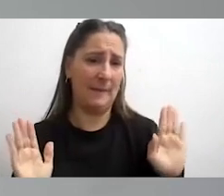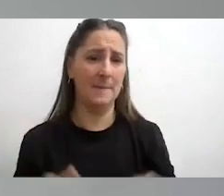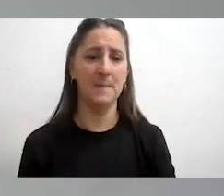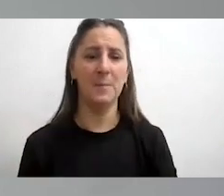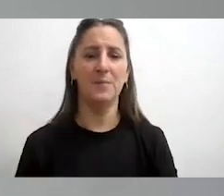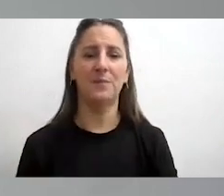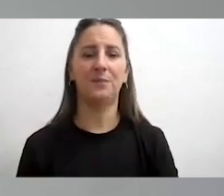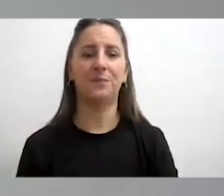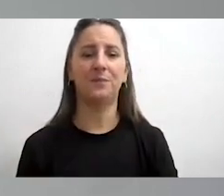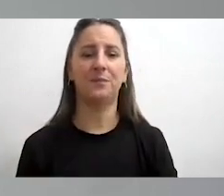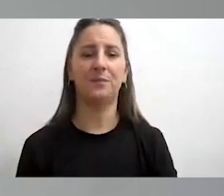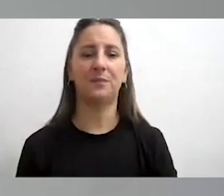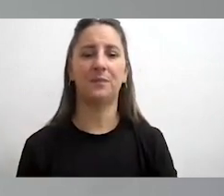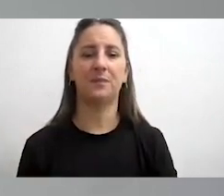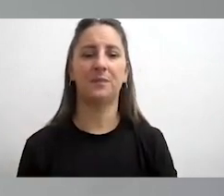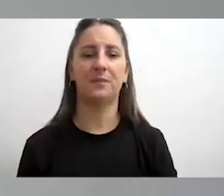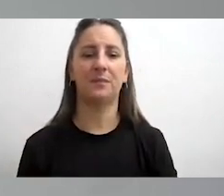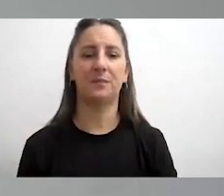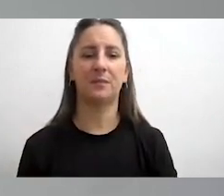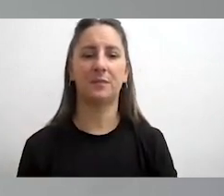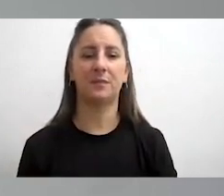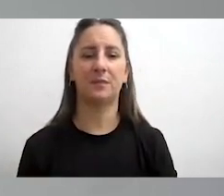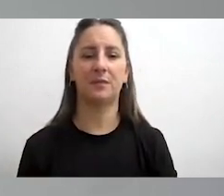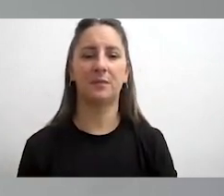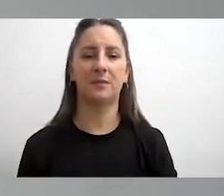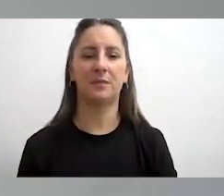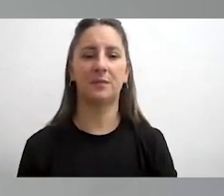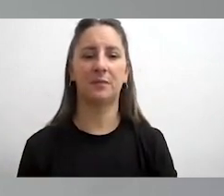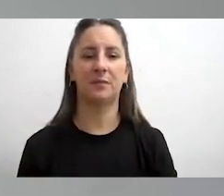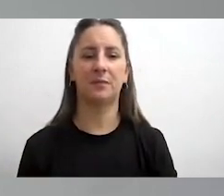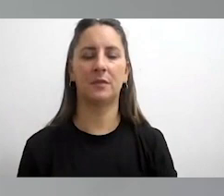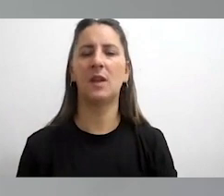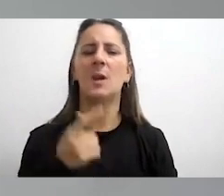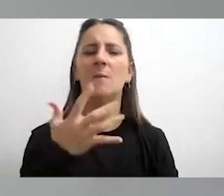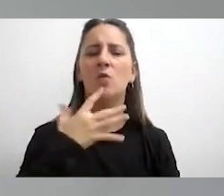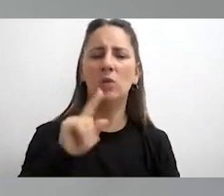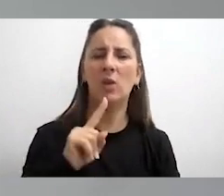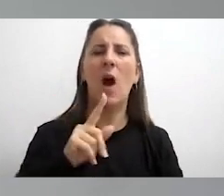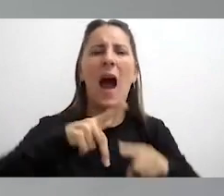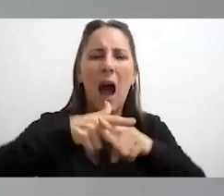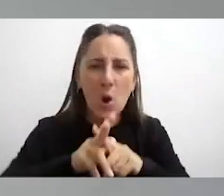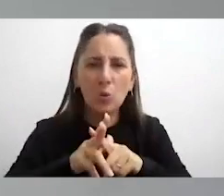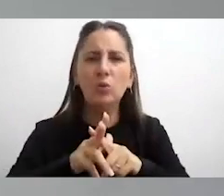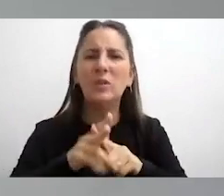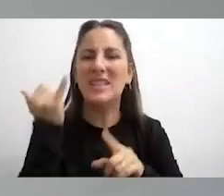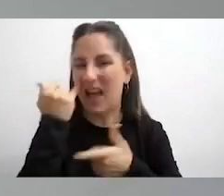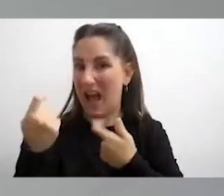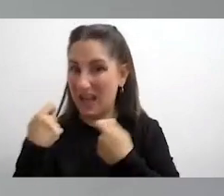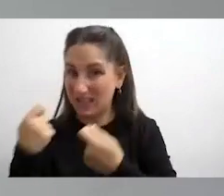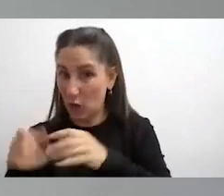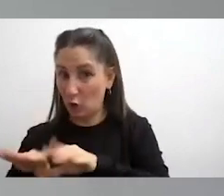partes. Acá nos dice Dayana, no me queda claro si tenemos que ajustar el consumido en su totalidad